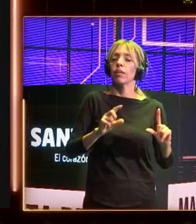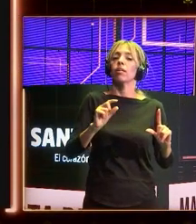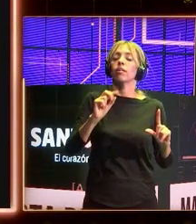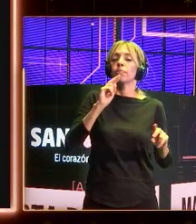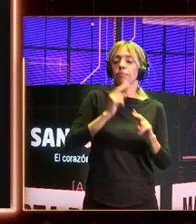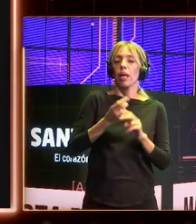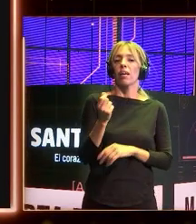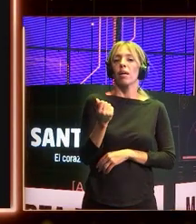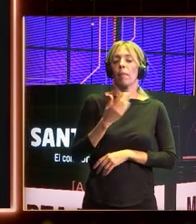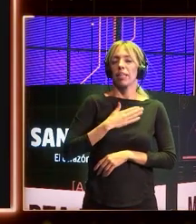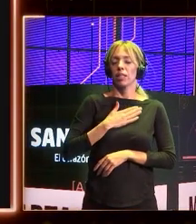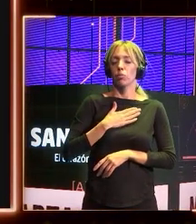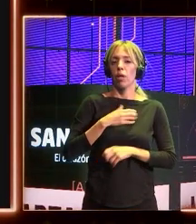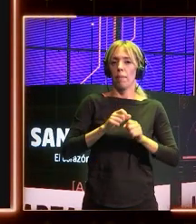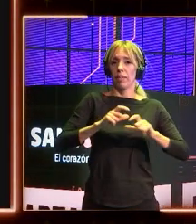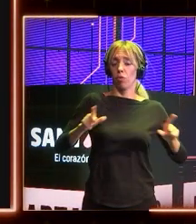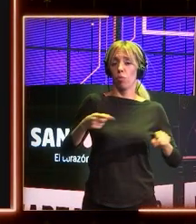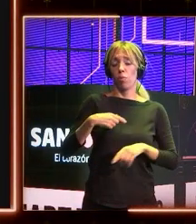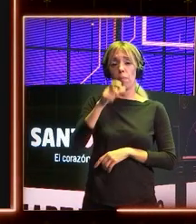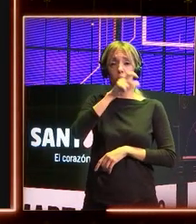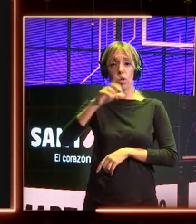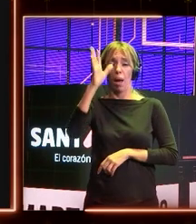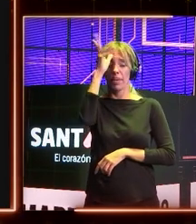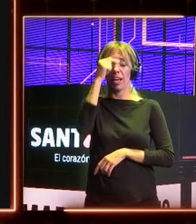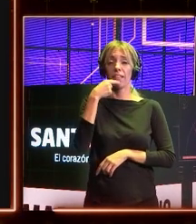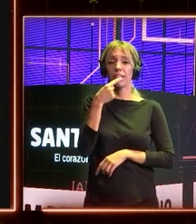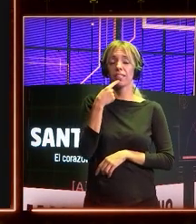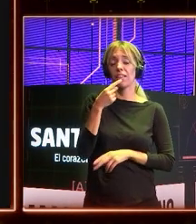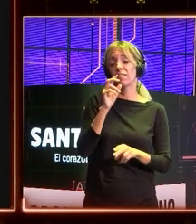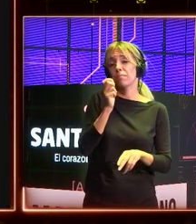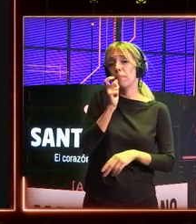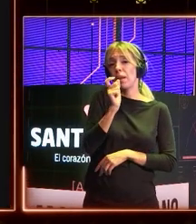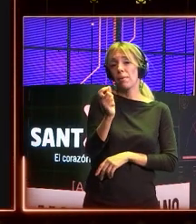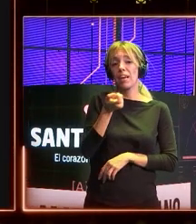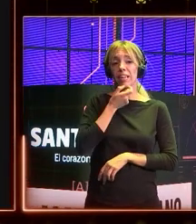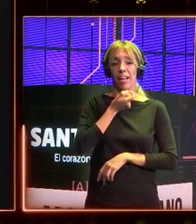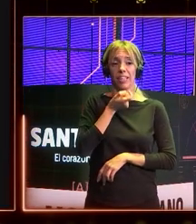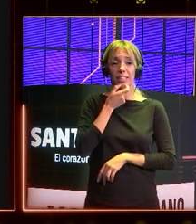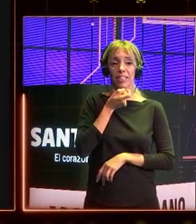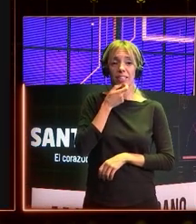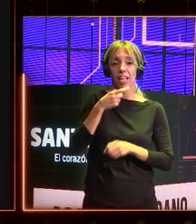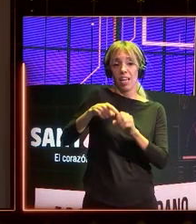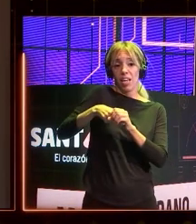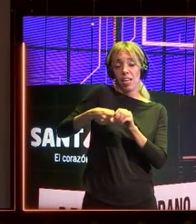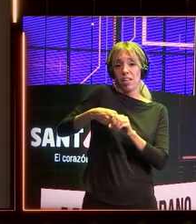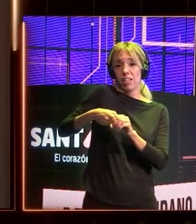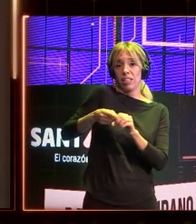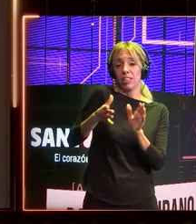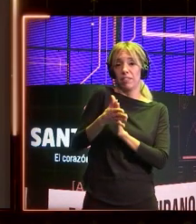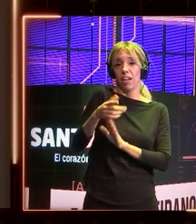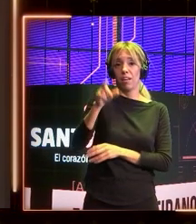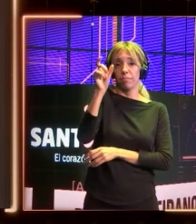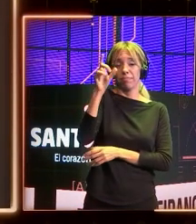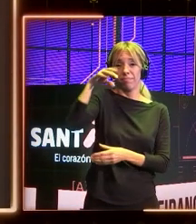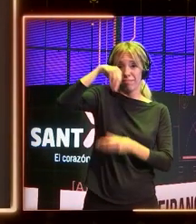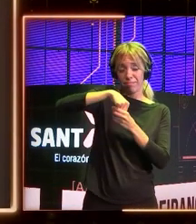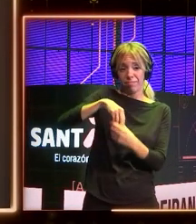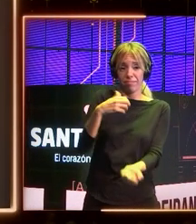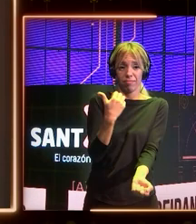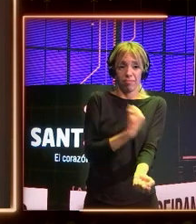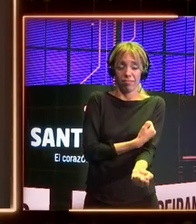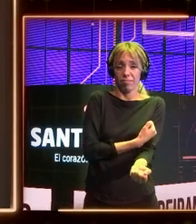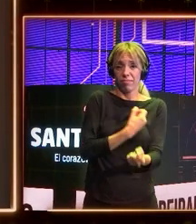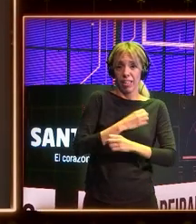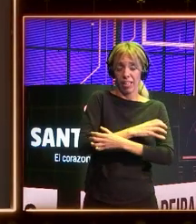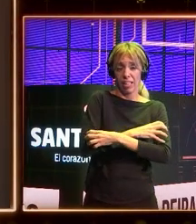de plataformas, como dirían los americanos, on steroids, con puestos de esteroides. Y bueno,